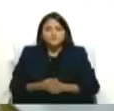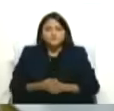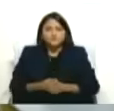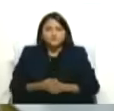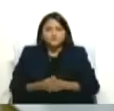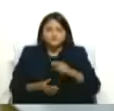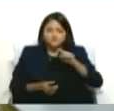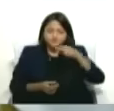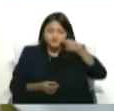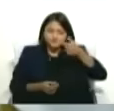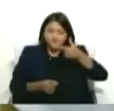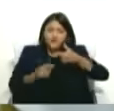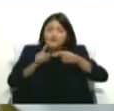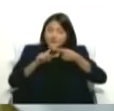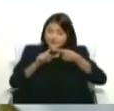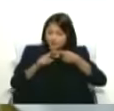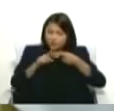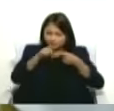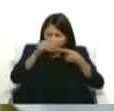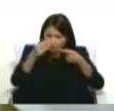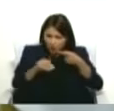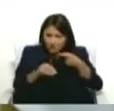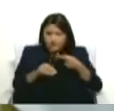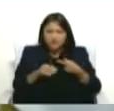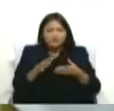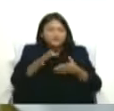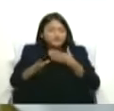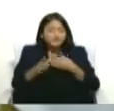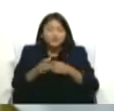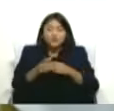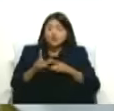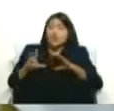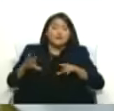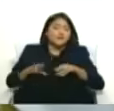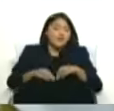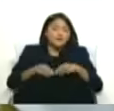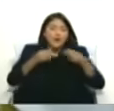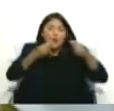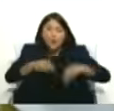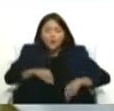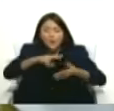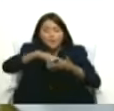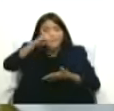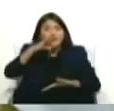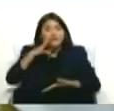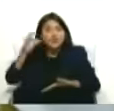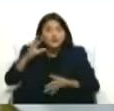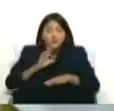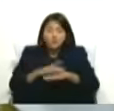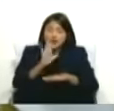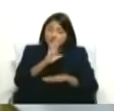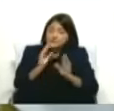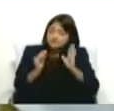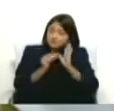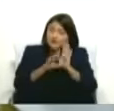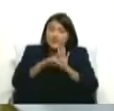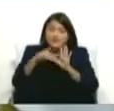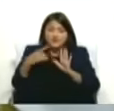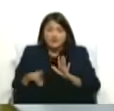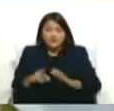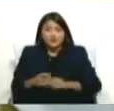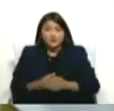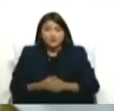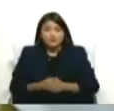Primera, ¿está usted de acuerdo en rechazar por todos los medios, conforme al derecho, la línea